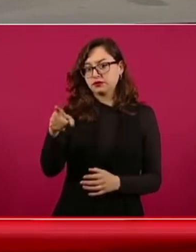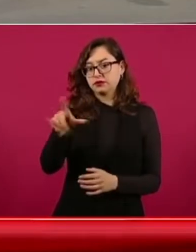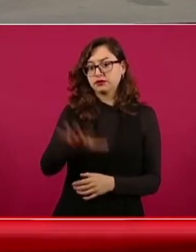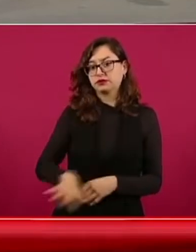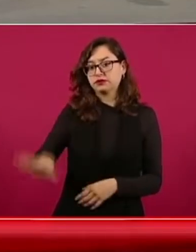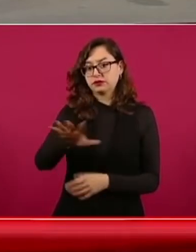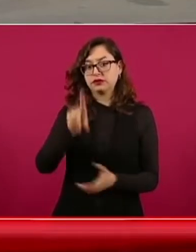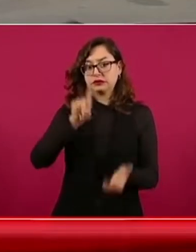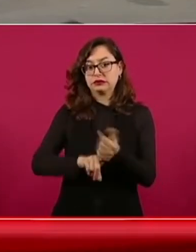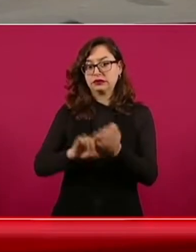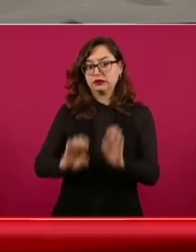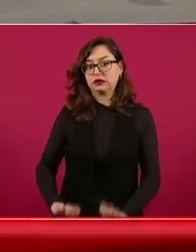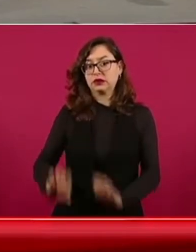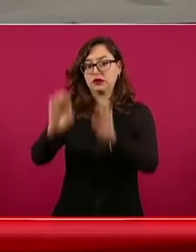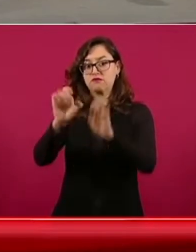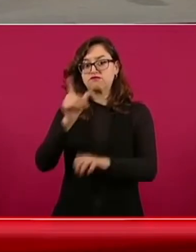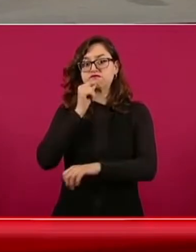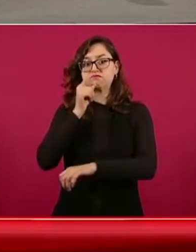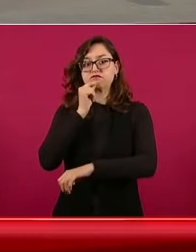Pero